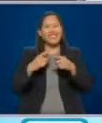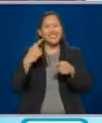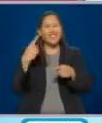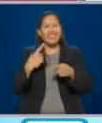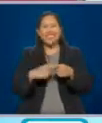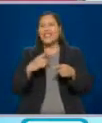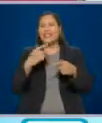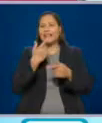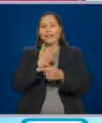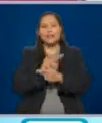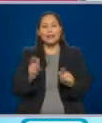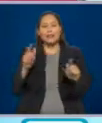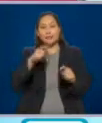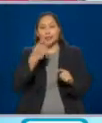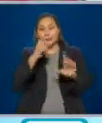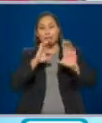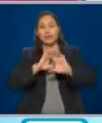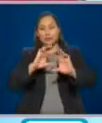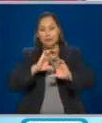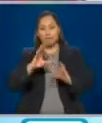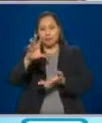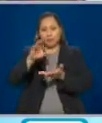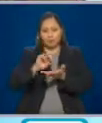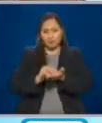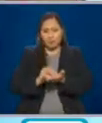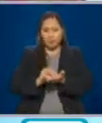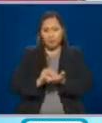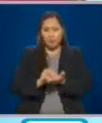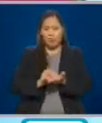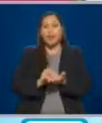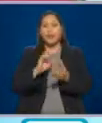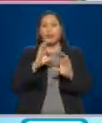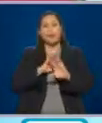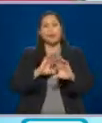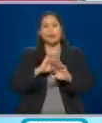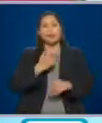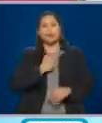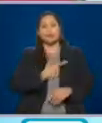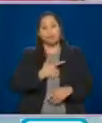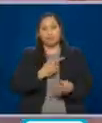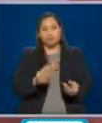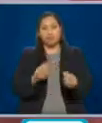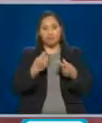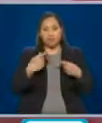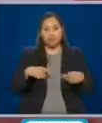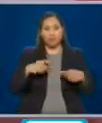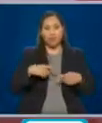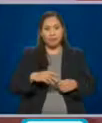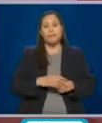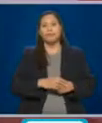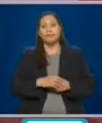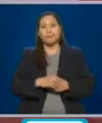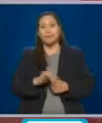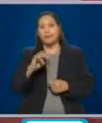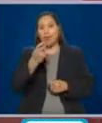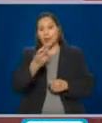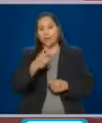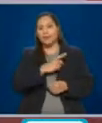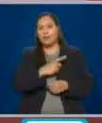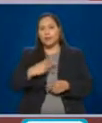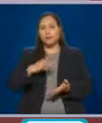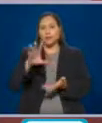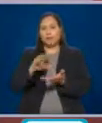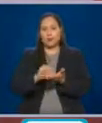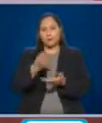norteño que no toque esa canción, y creo que incluso una canción que se ha versionado muchísimas veces. Claro. Tendrás ¿No? que hacer una versión de esa entonces.